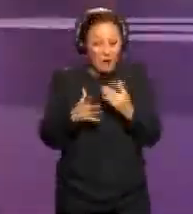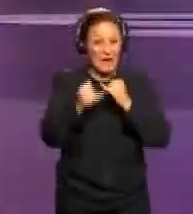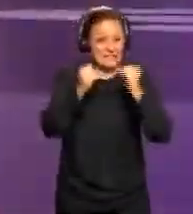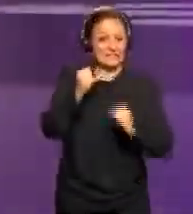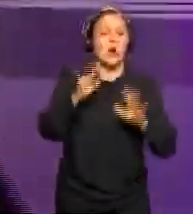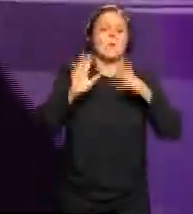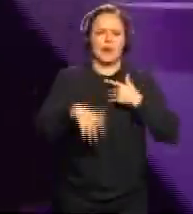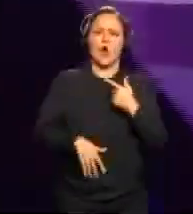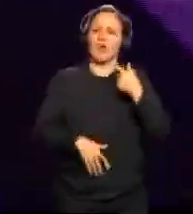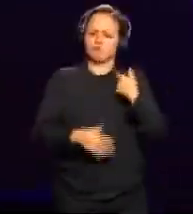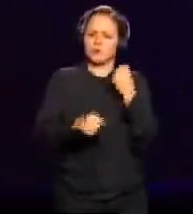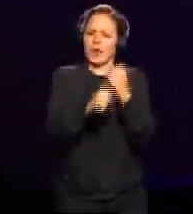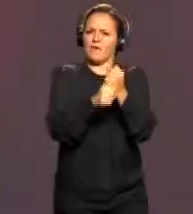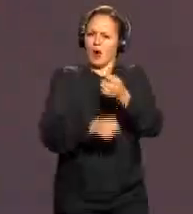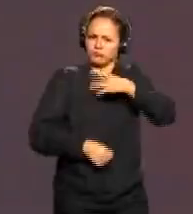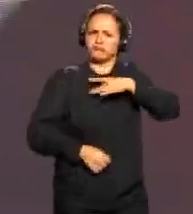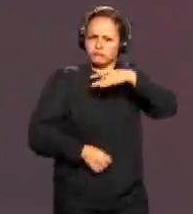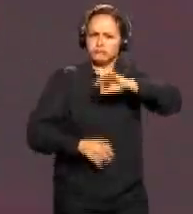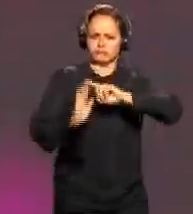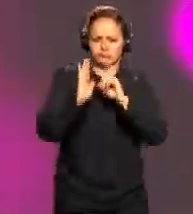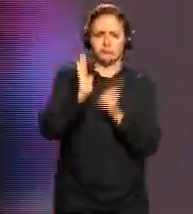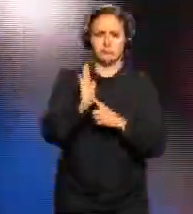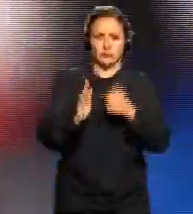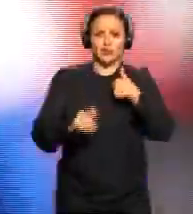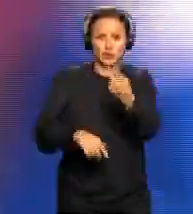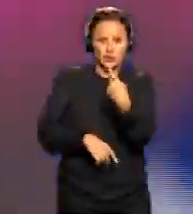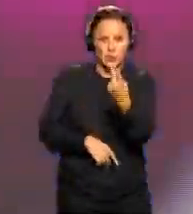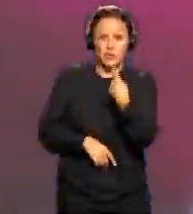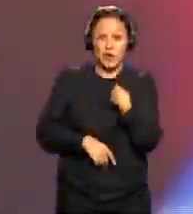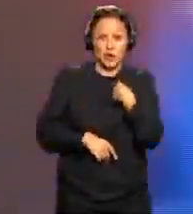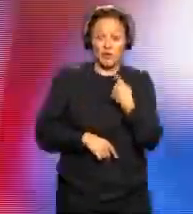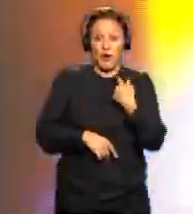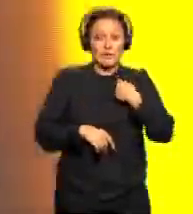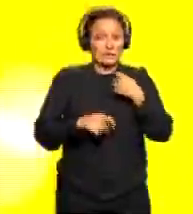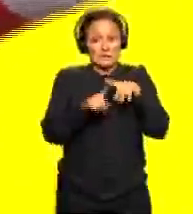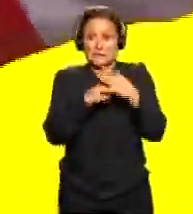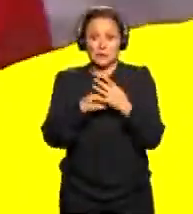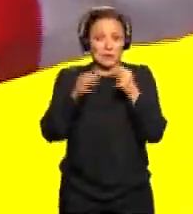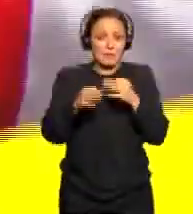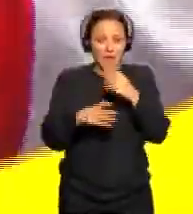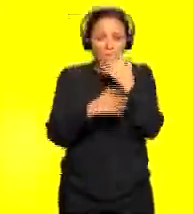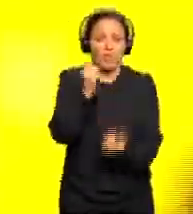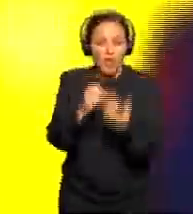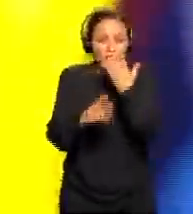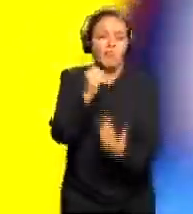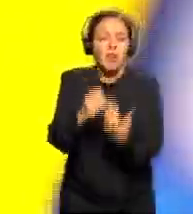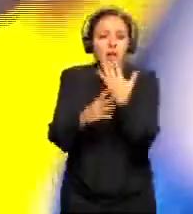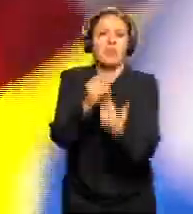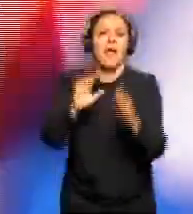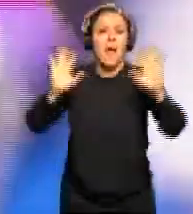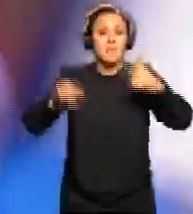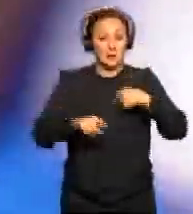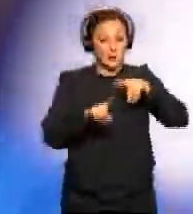lícito. Tú y yo, que nunca hemos dado con la tecla, te doy la solución de todo en